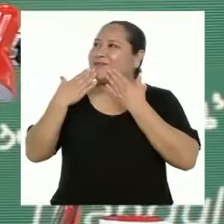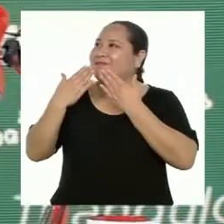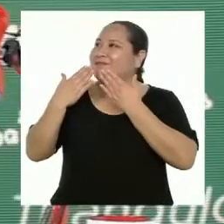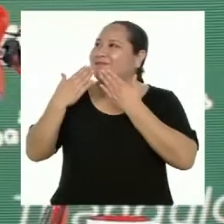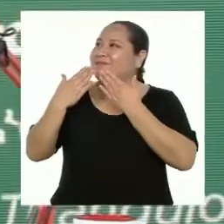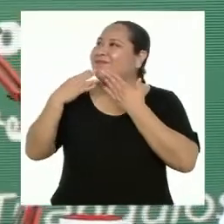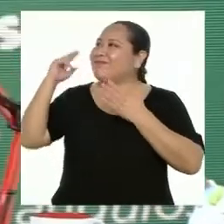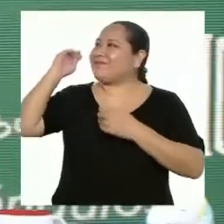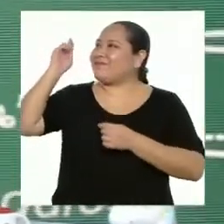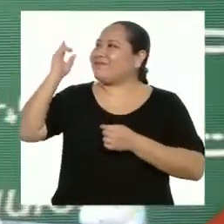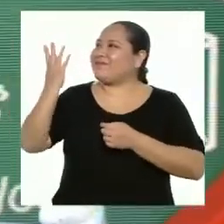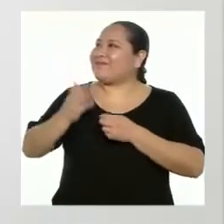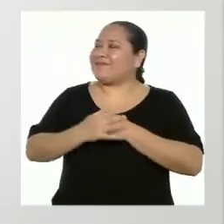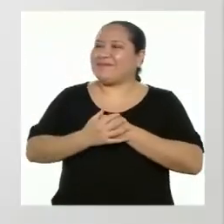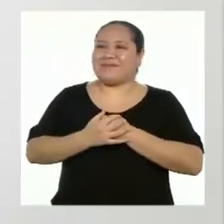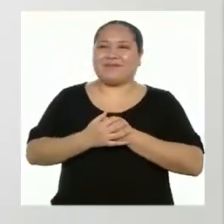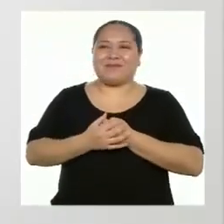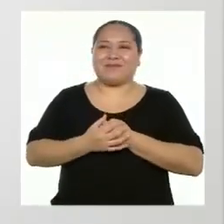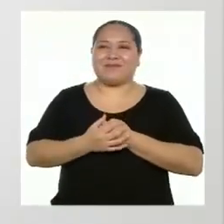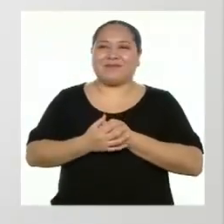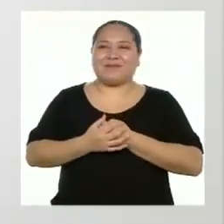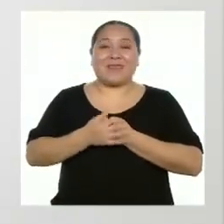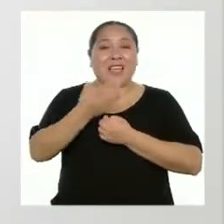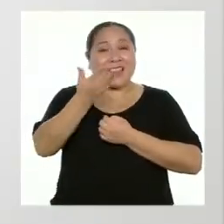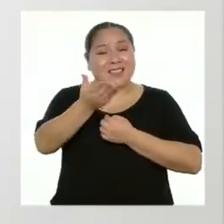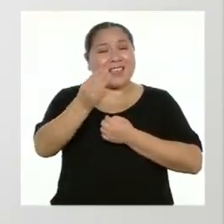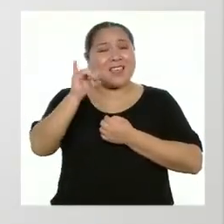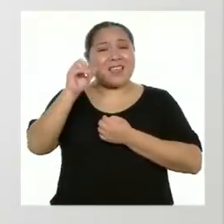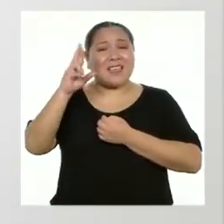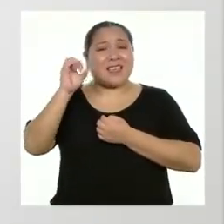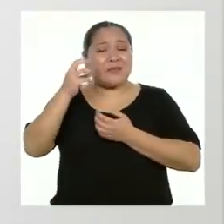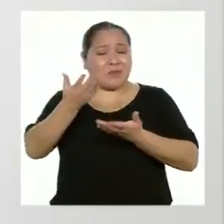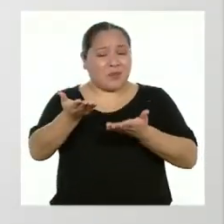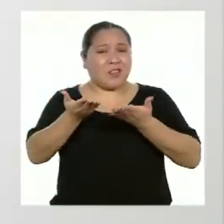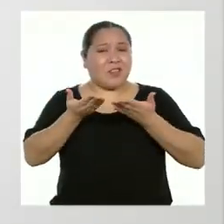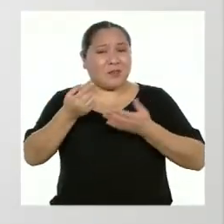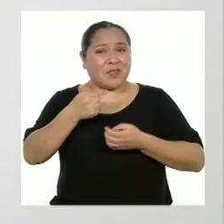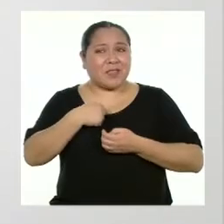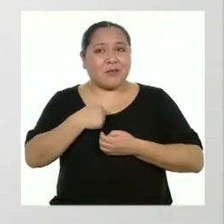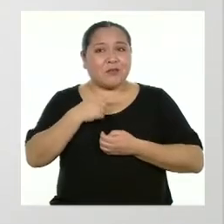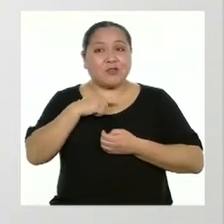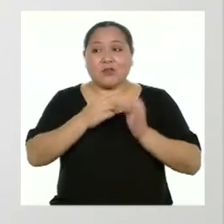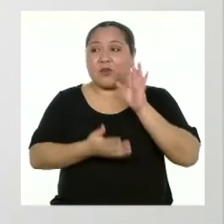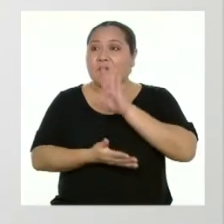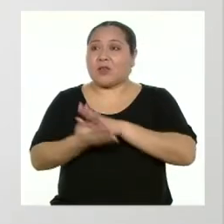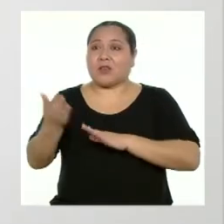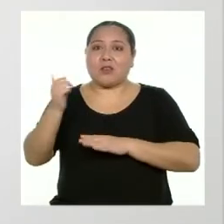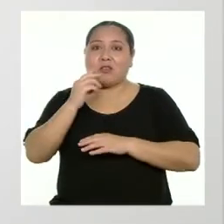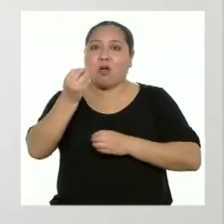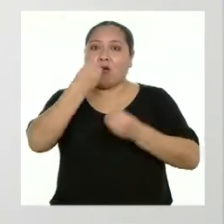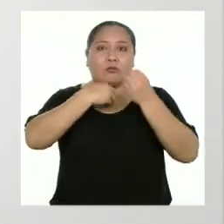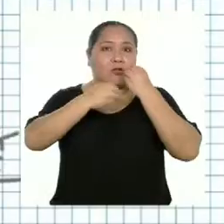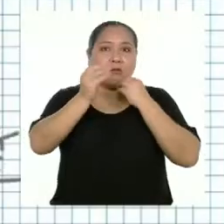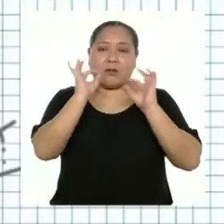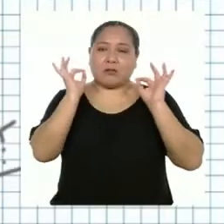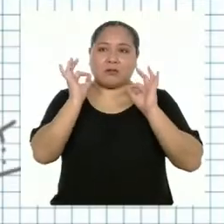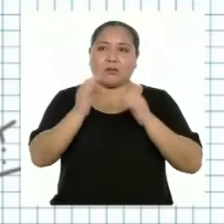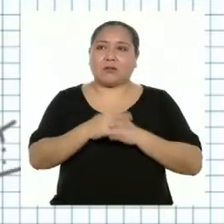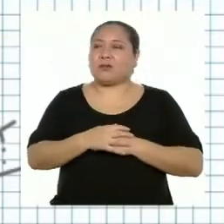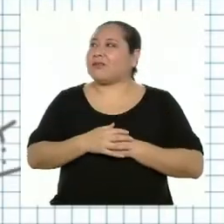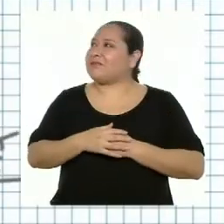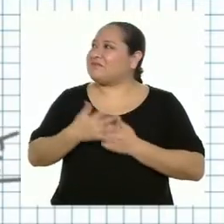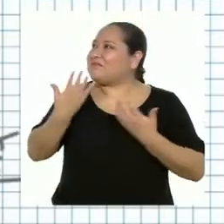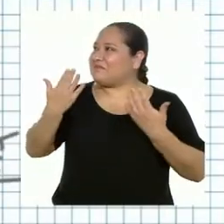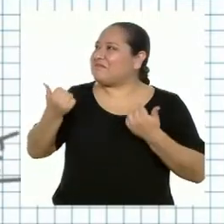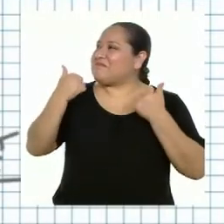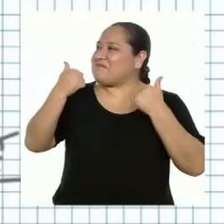Gracias, profesora. A ti, Yaremis, por la invitación. Tengo que irme, que no he almorzado aún.